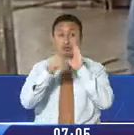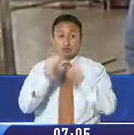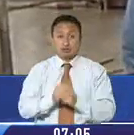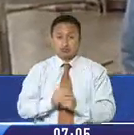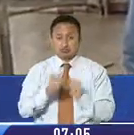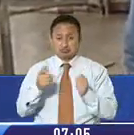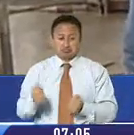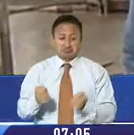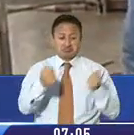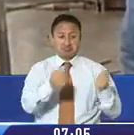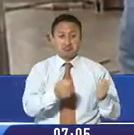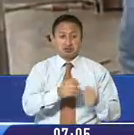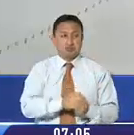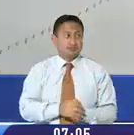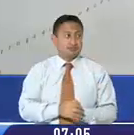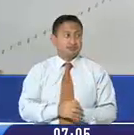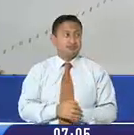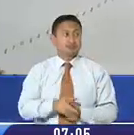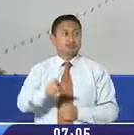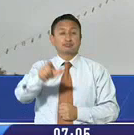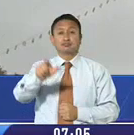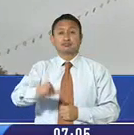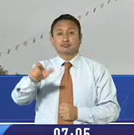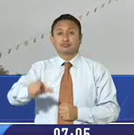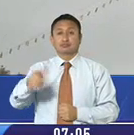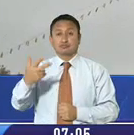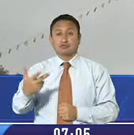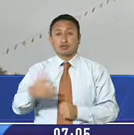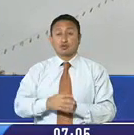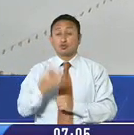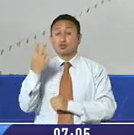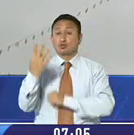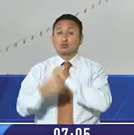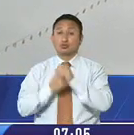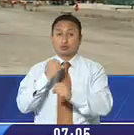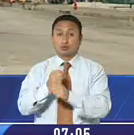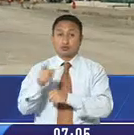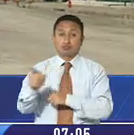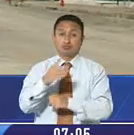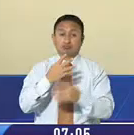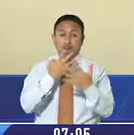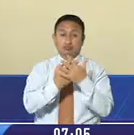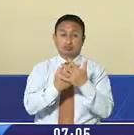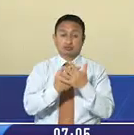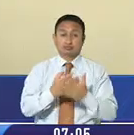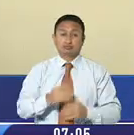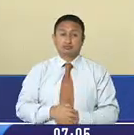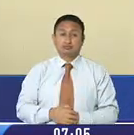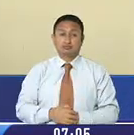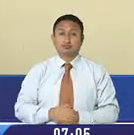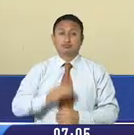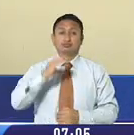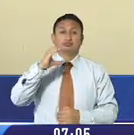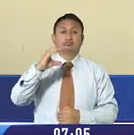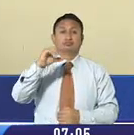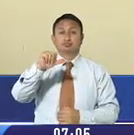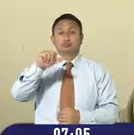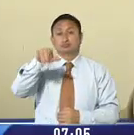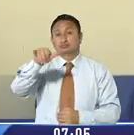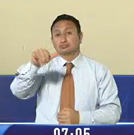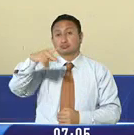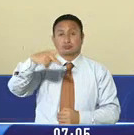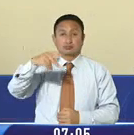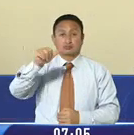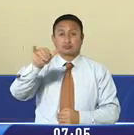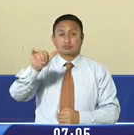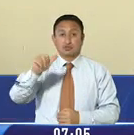3 más como cómplices con 4 años de pena privativa de la libertad. A Carlos Pareja esto le perjudica enormemente